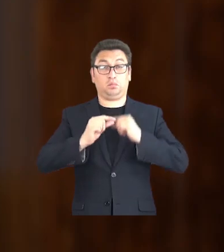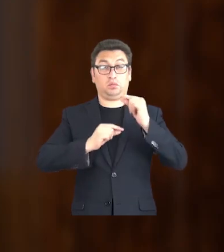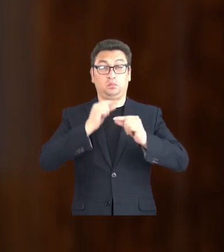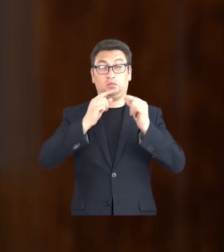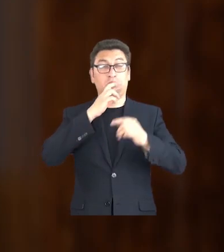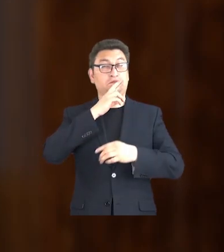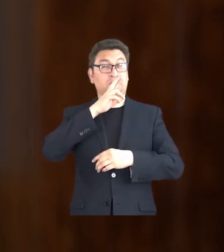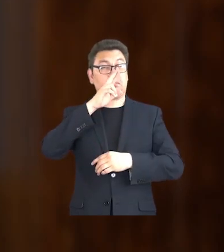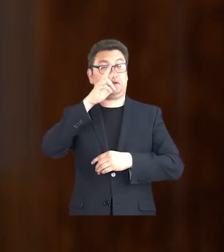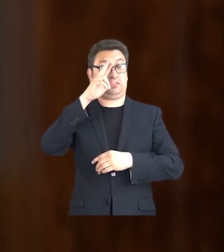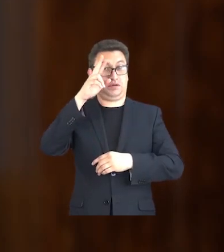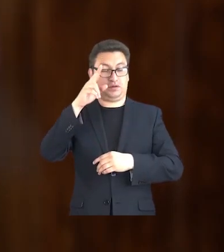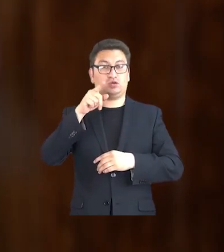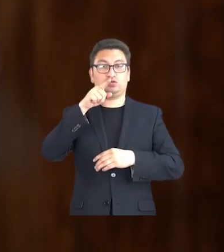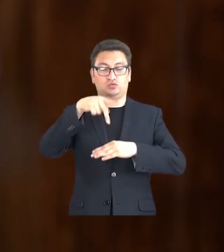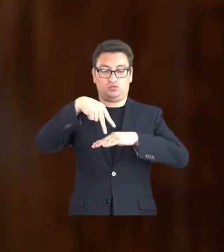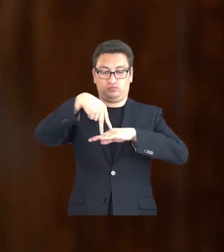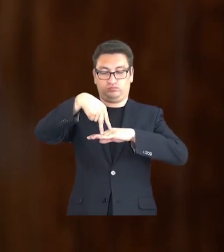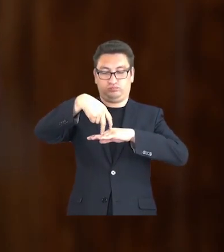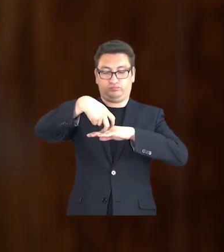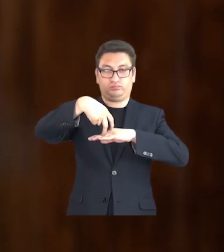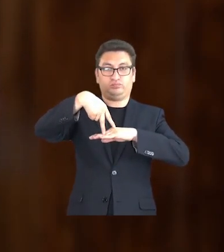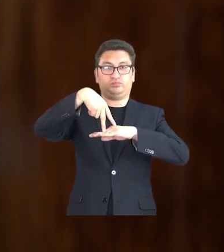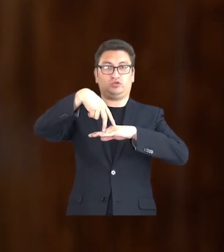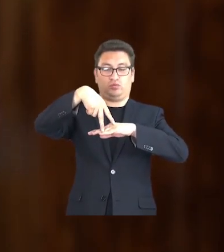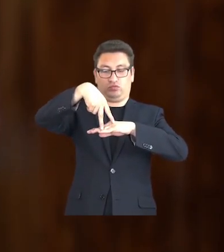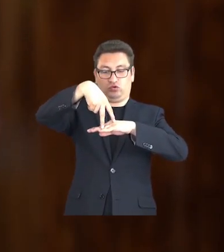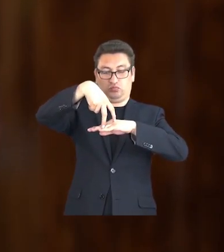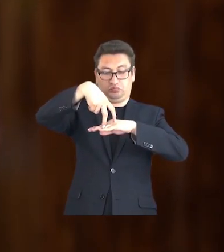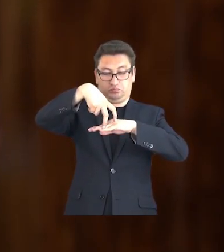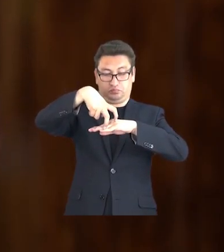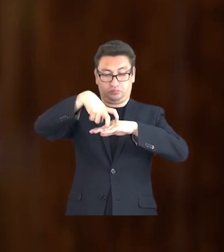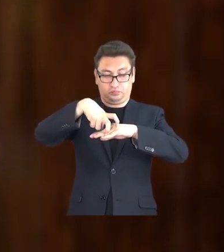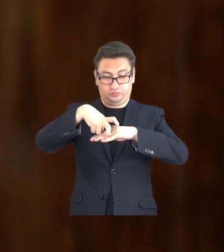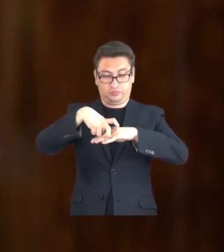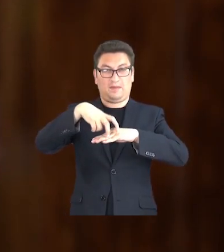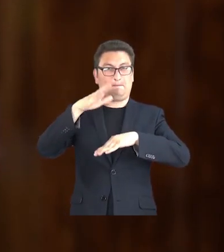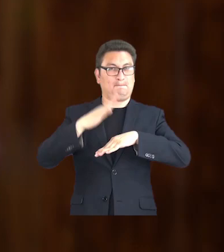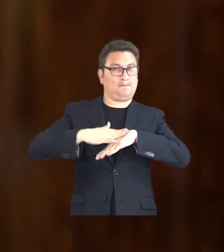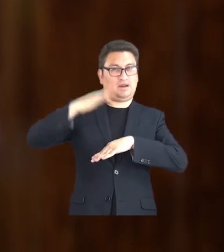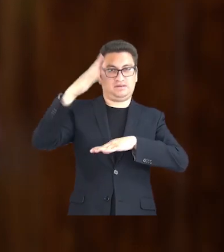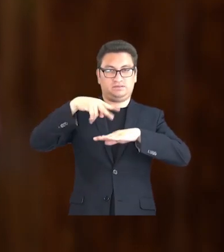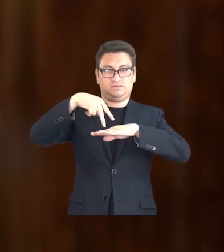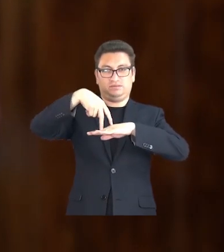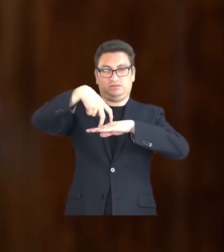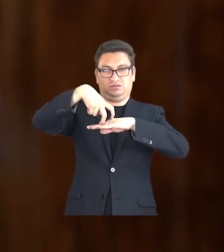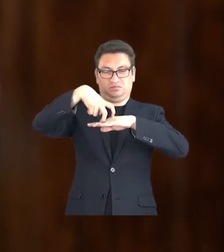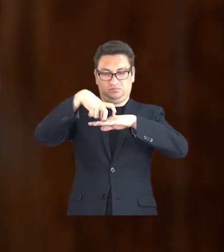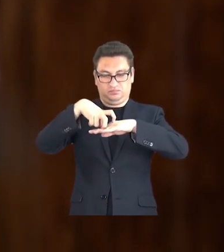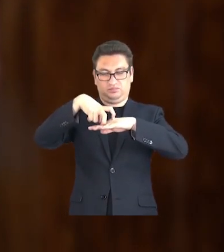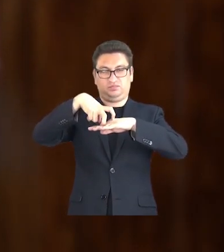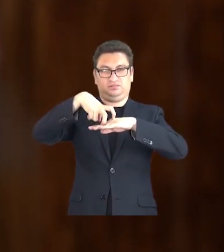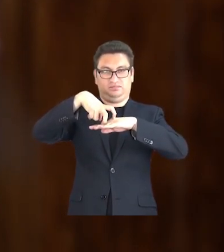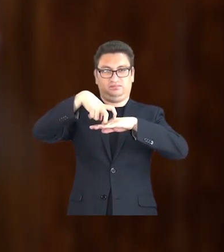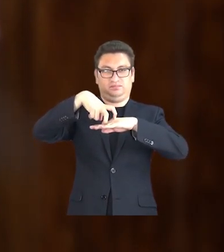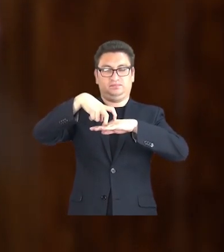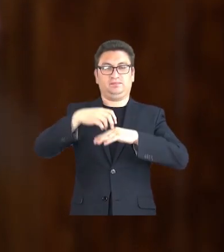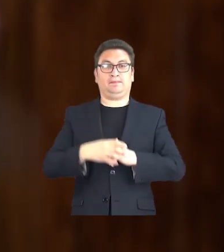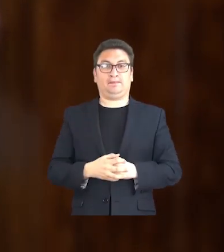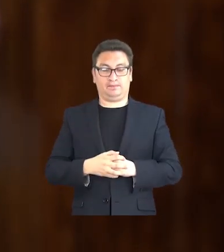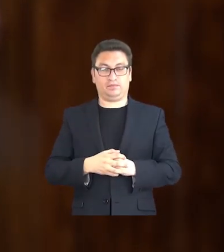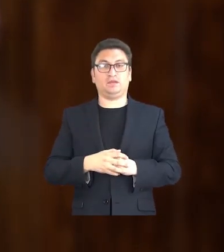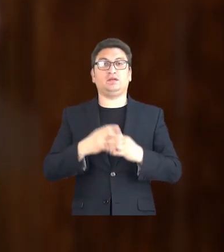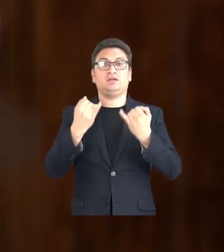Repite 3 veces. Para progresar en este ejercicio, aumenta la distancia en la que doblas las rodillas.